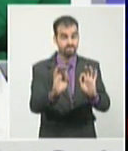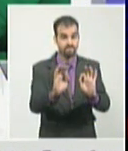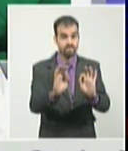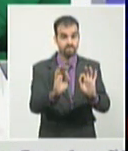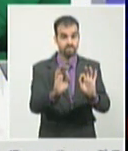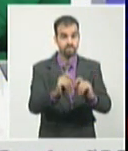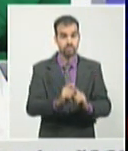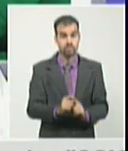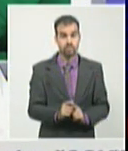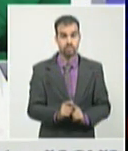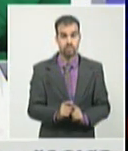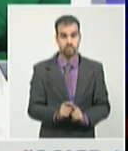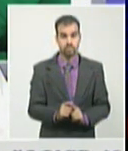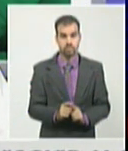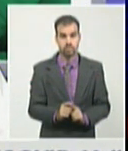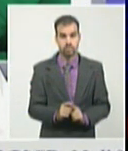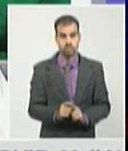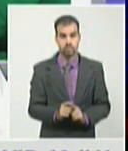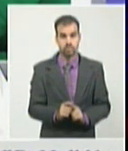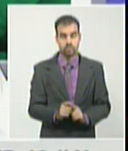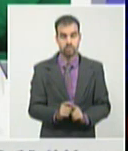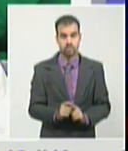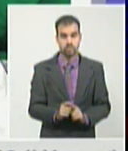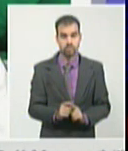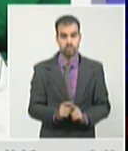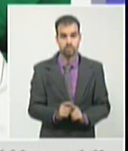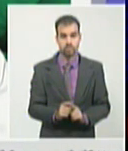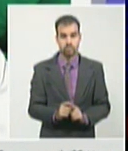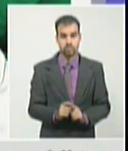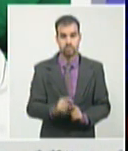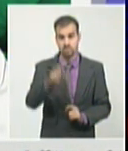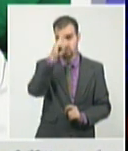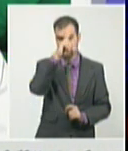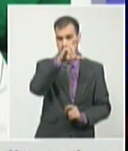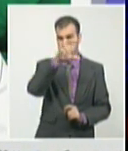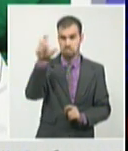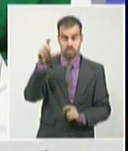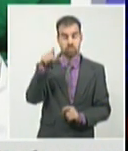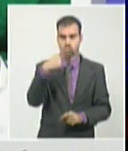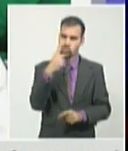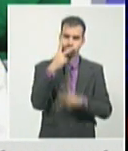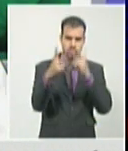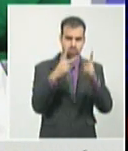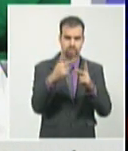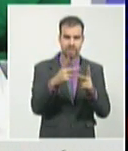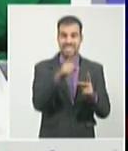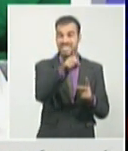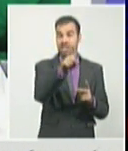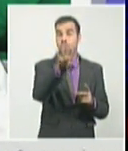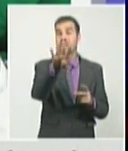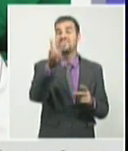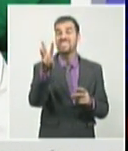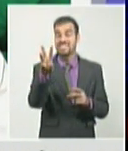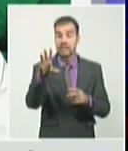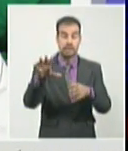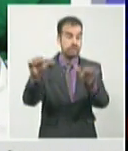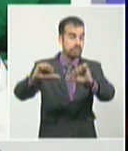a claves el servicio de terapia intensiva y de ellos 143 críticos y